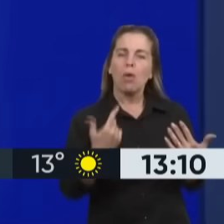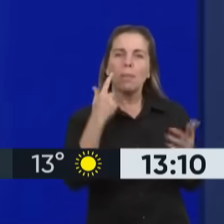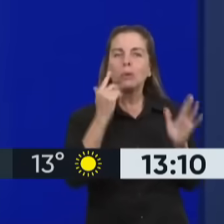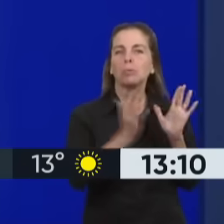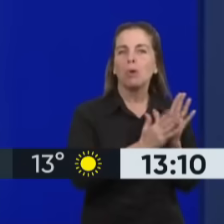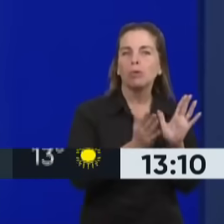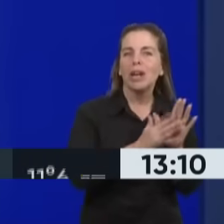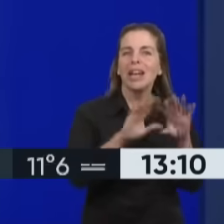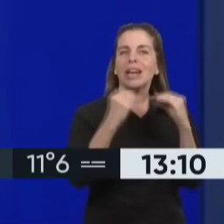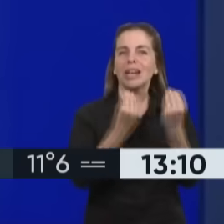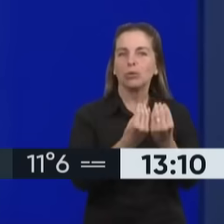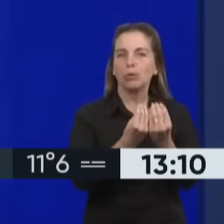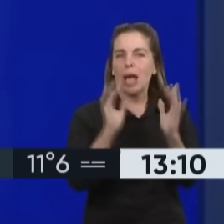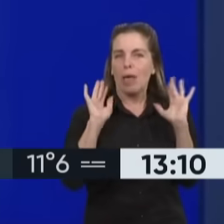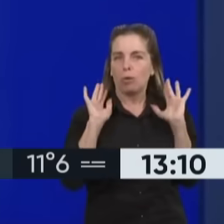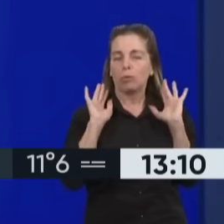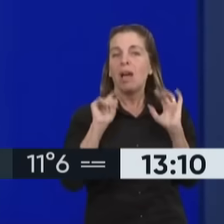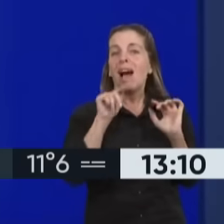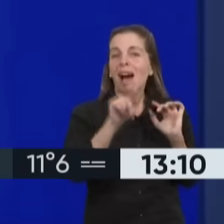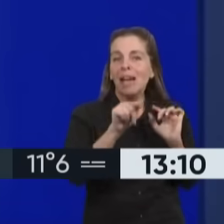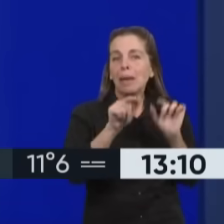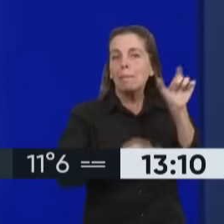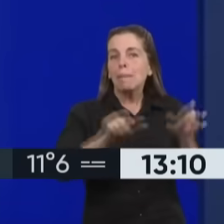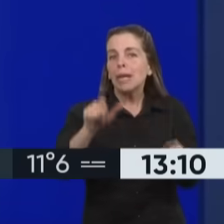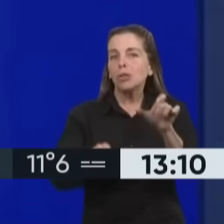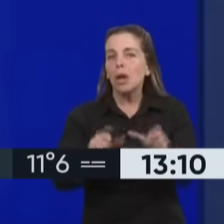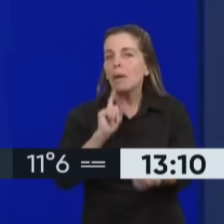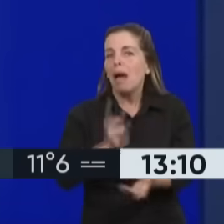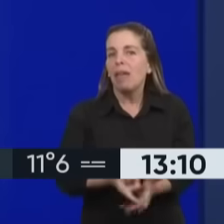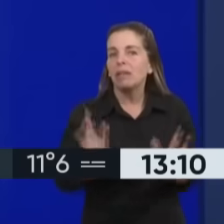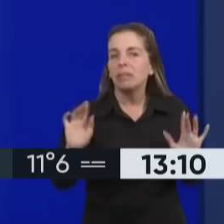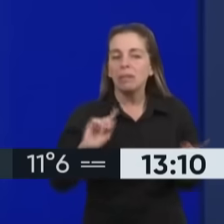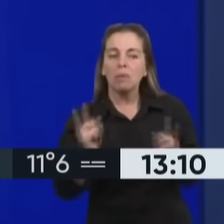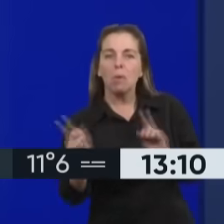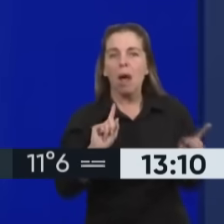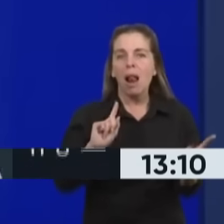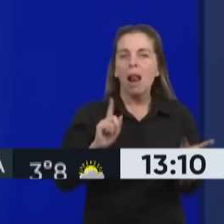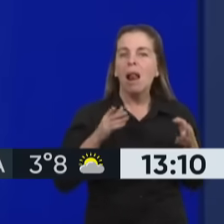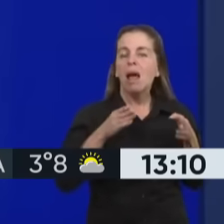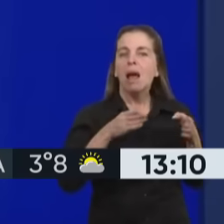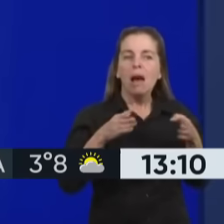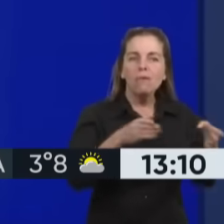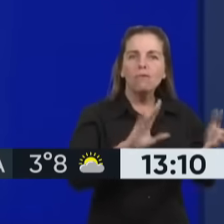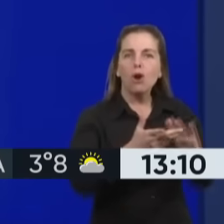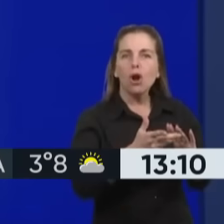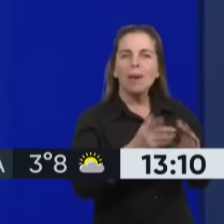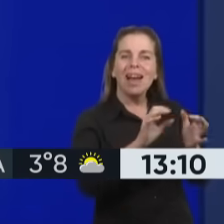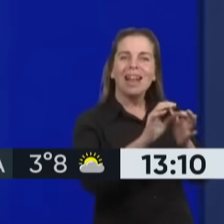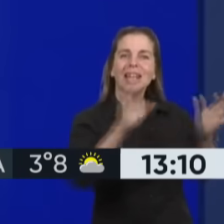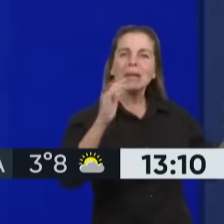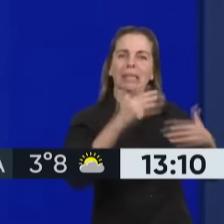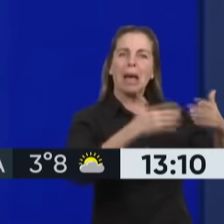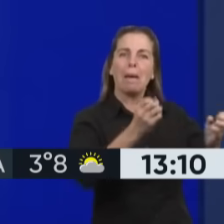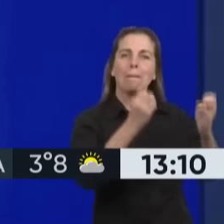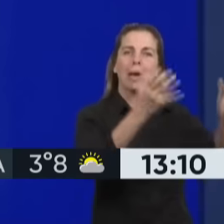resultados. Y la gente va a poder elegir. La gente va a poder elegir entre el camino de la libertad y la prosperidad